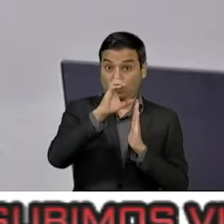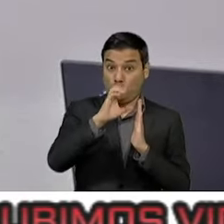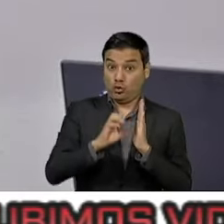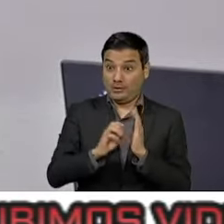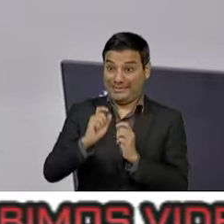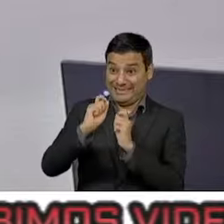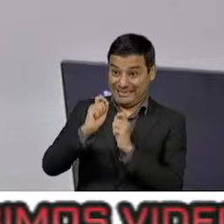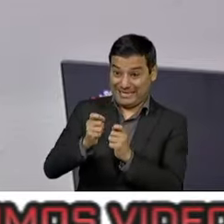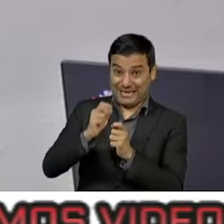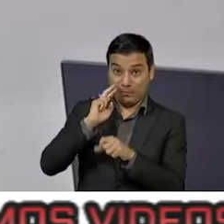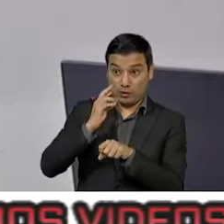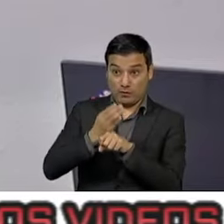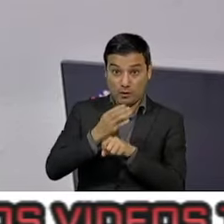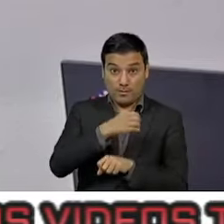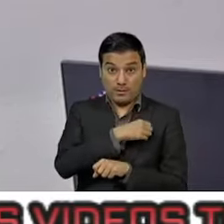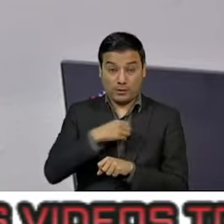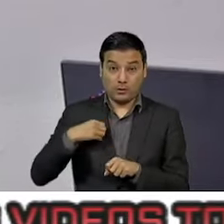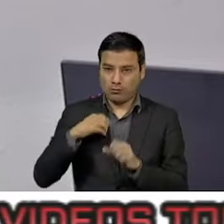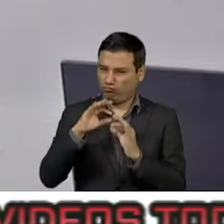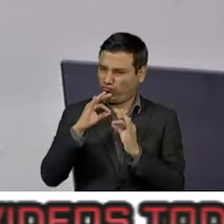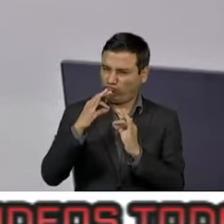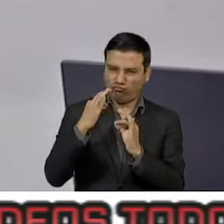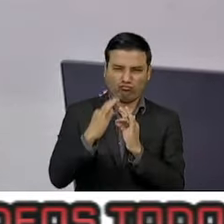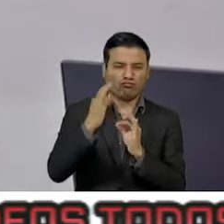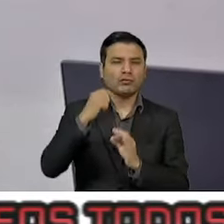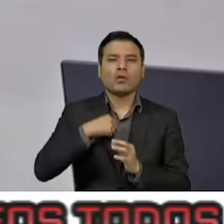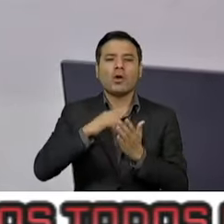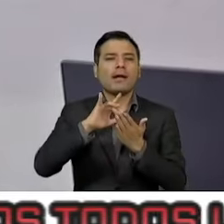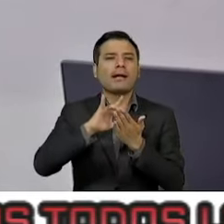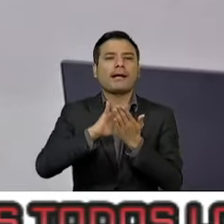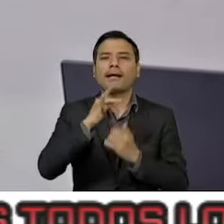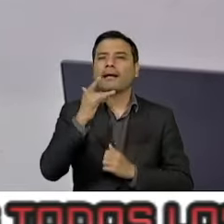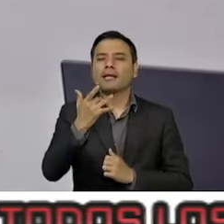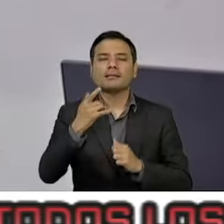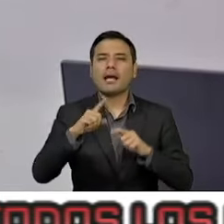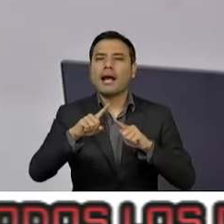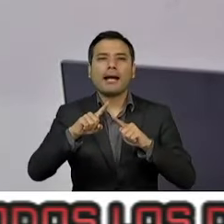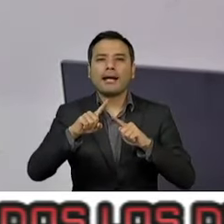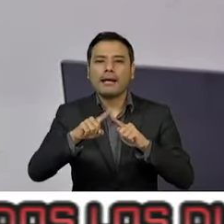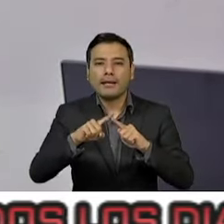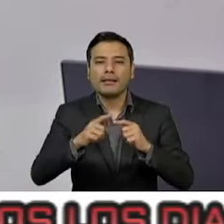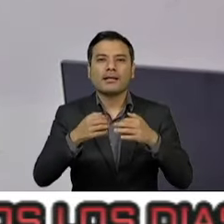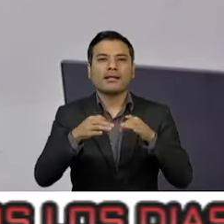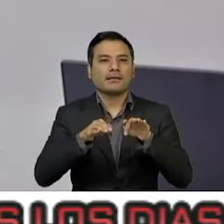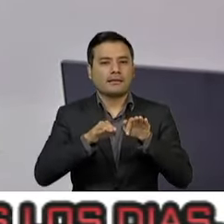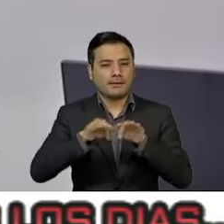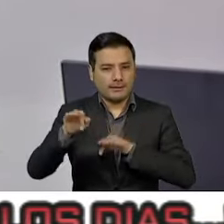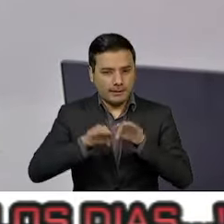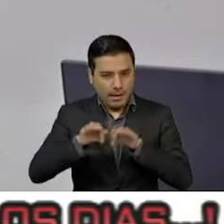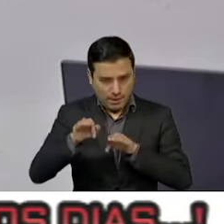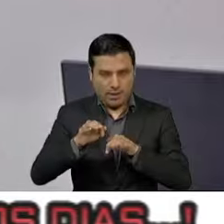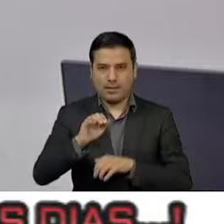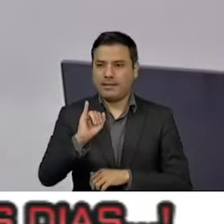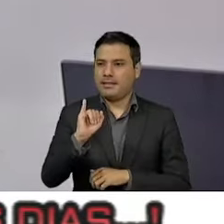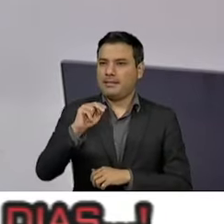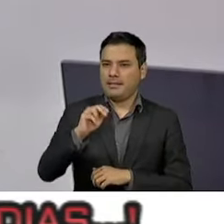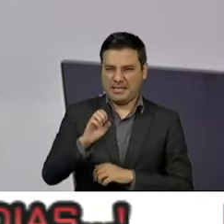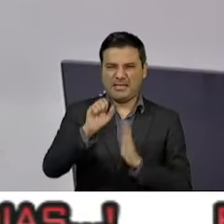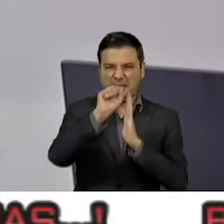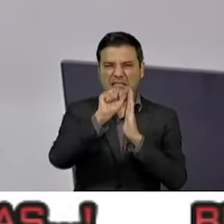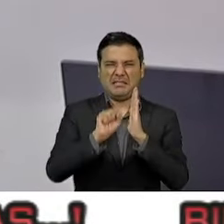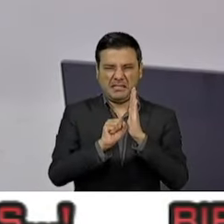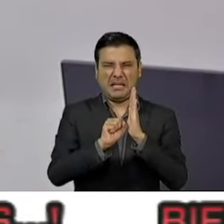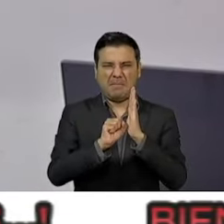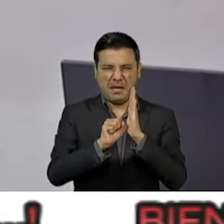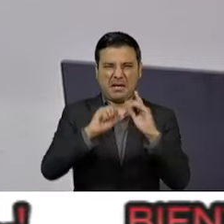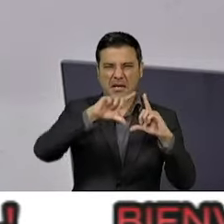y legales, por lo que desde ahora quiero agradecer a la gran cantidad de funcionarios del Sistema Nacional de Elecciones que prestan